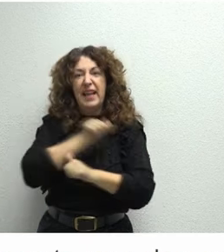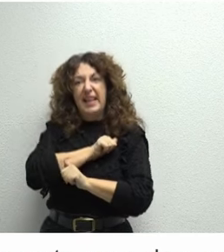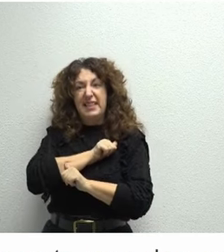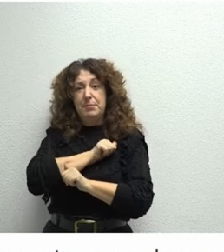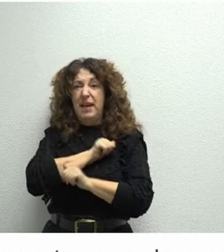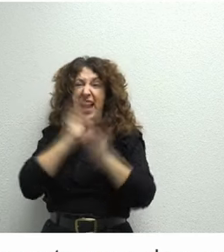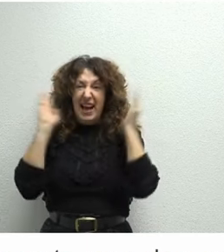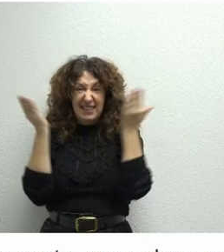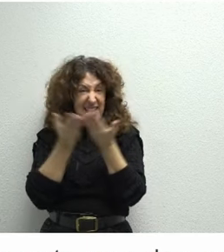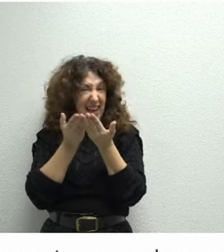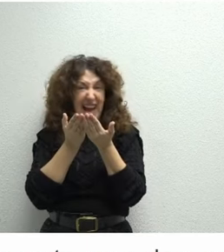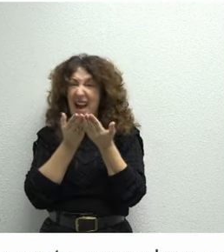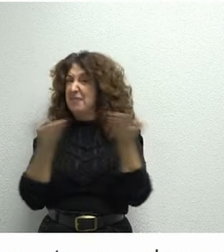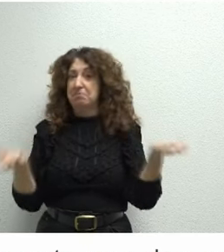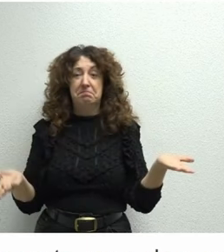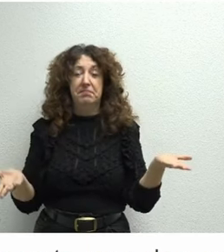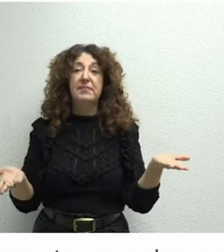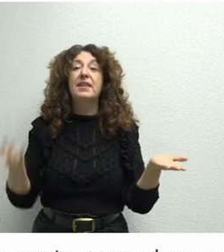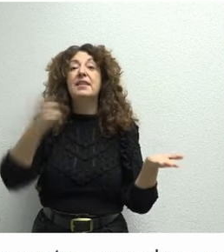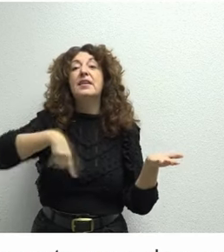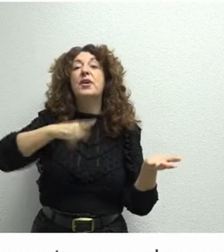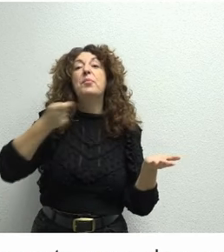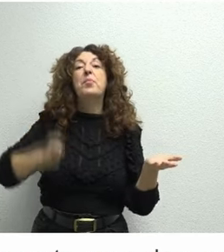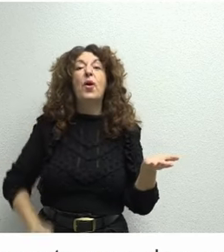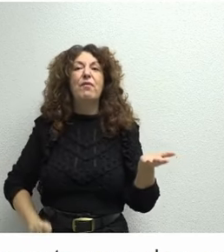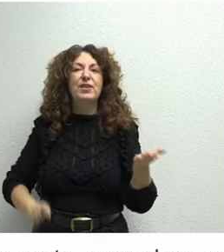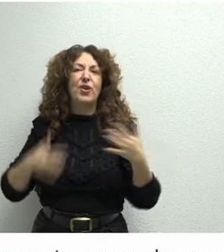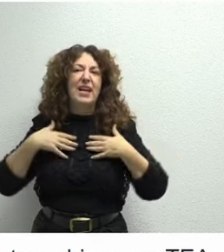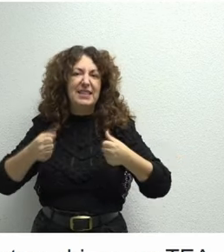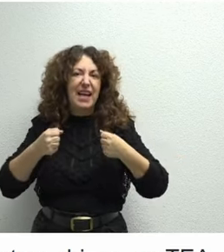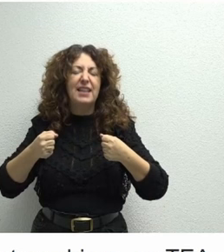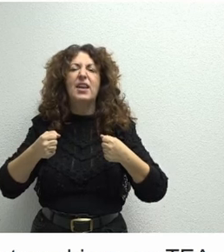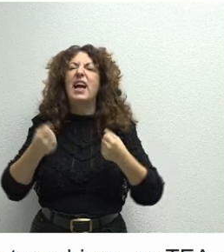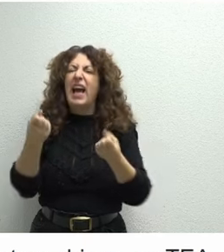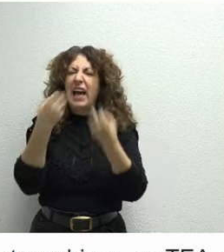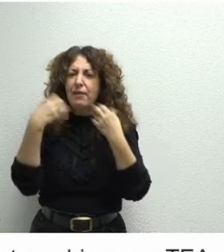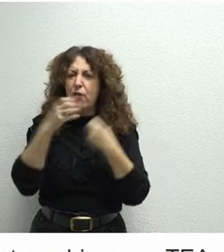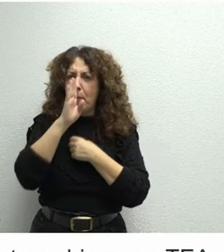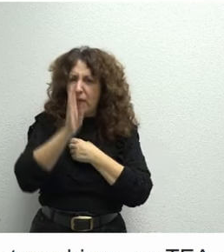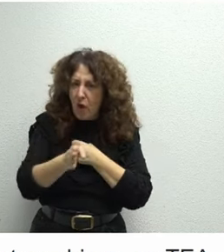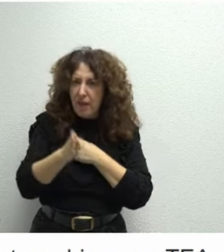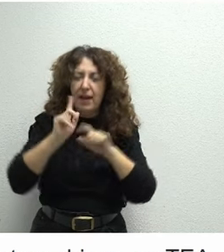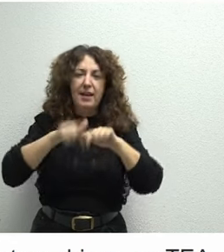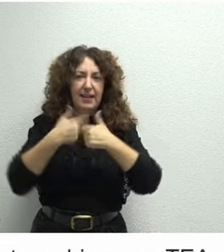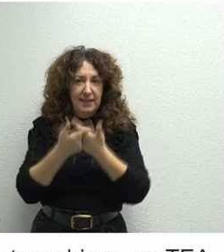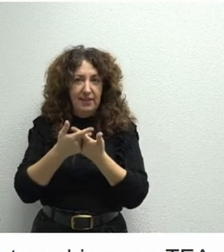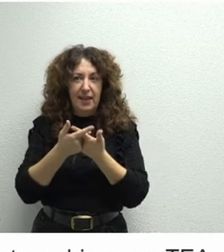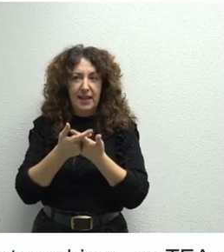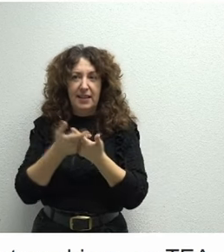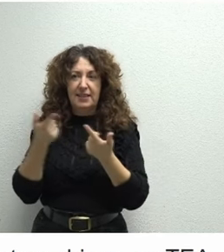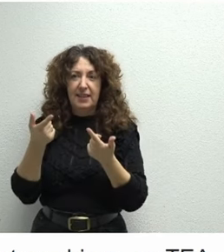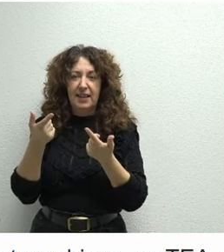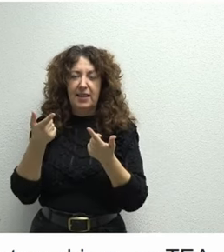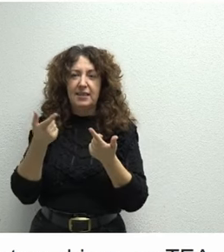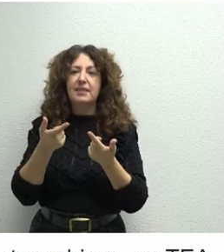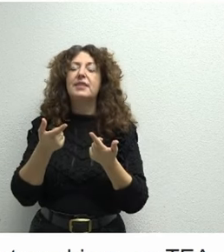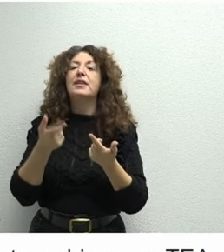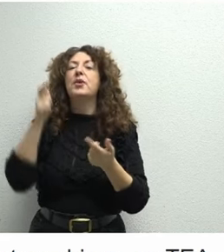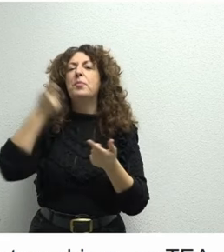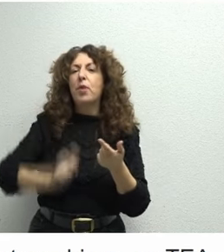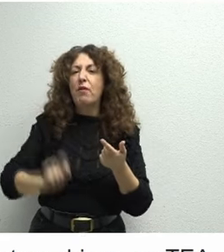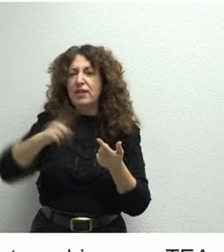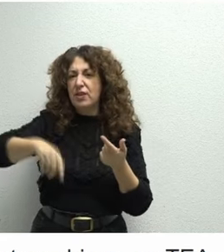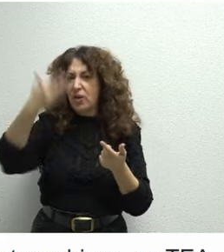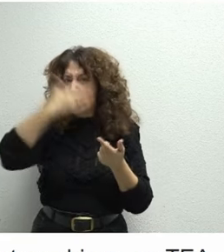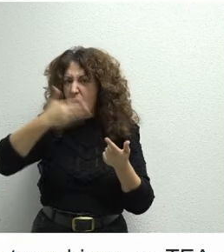Los profesionales sanitarios tienen información directa más real no solo de las familias también de Los profesionales del cole hay veces que muchos